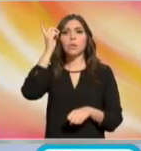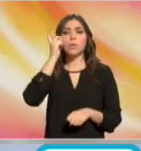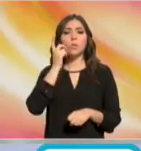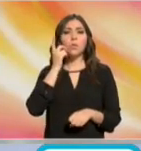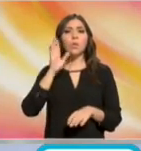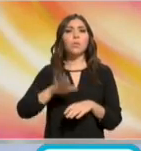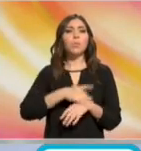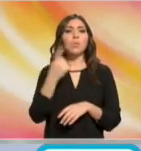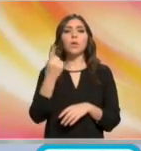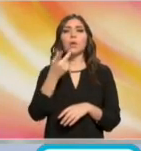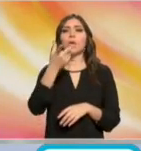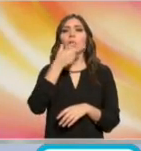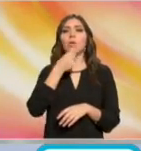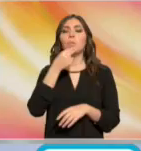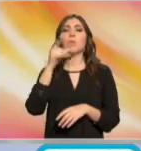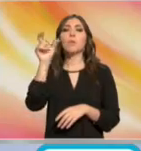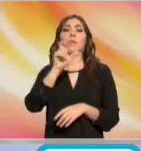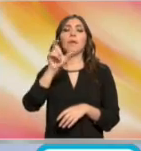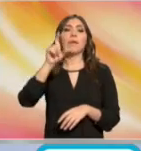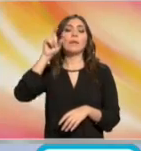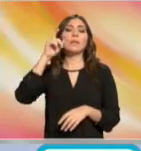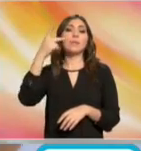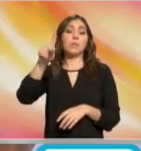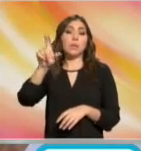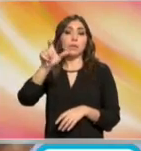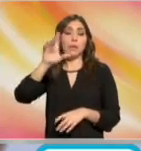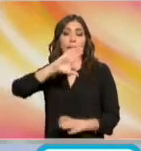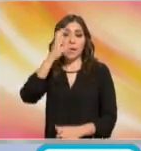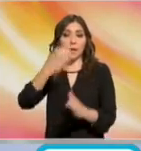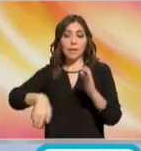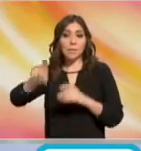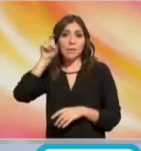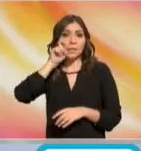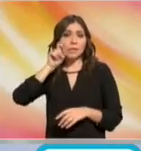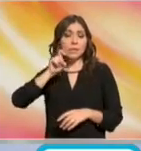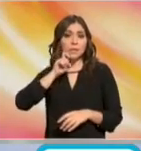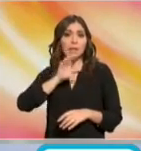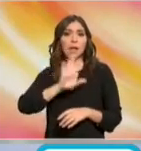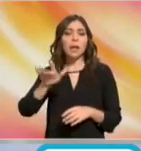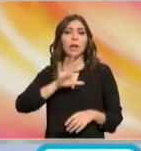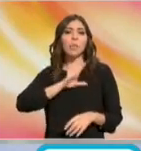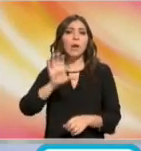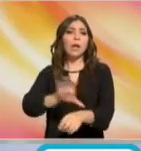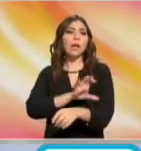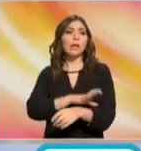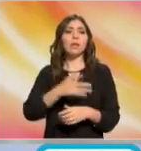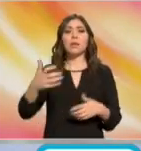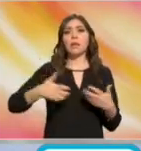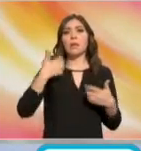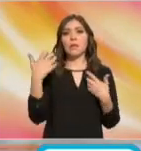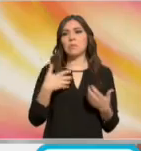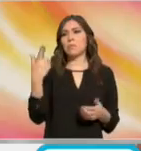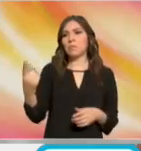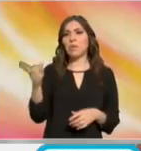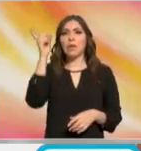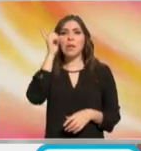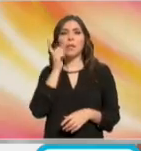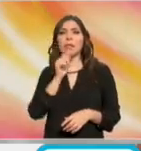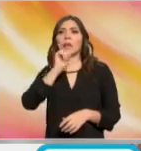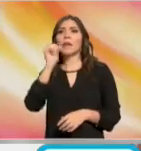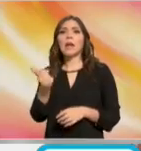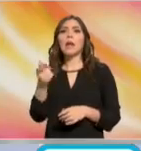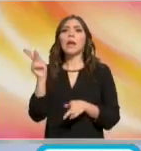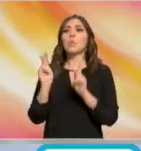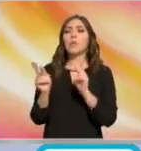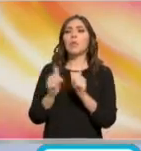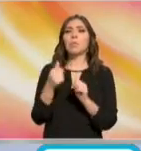porque ellos han tenido un desgaste energético muy fuerte y es natural que se duerman, no lo tomen a mal. Algunos dicen, "Oh, pues es que se durmió, ni siquiera se puso a platicar